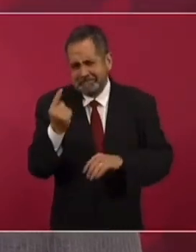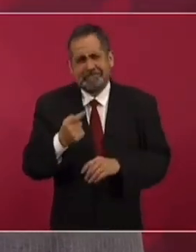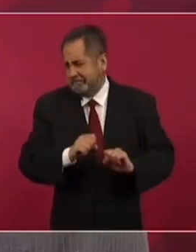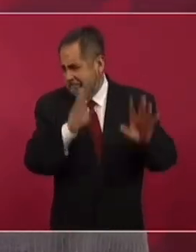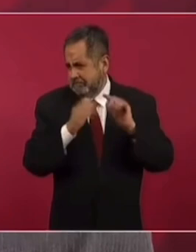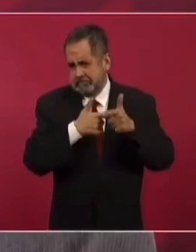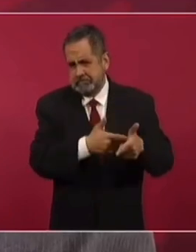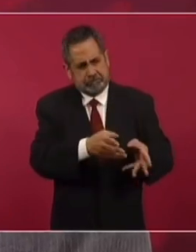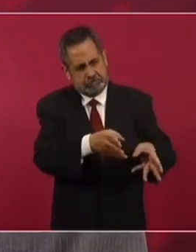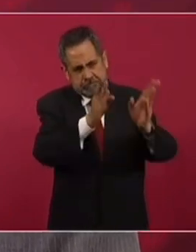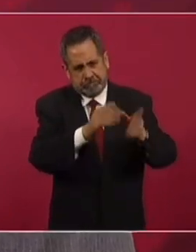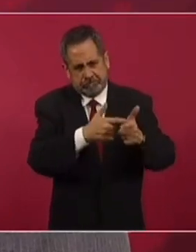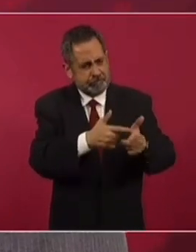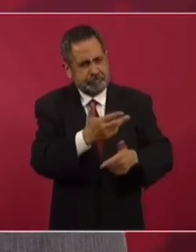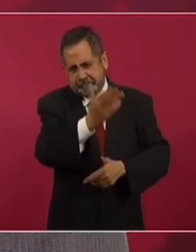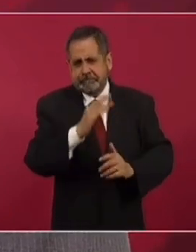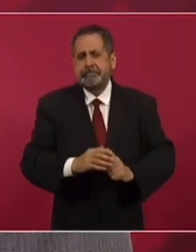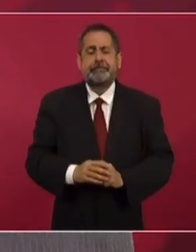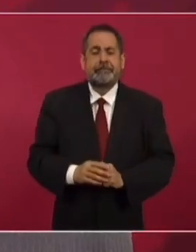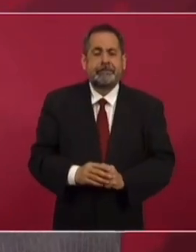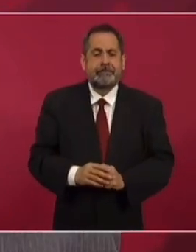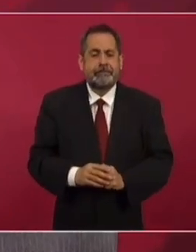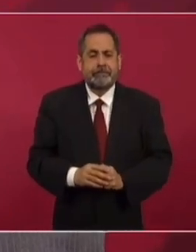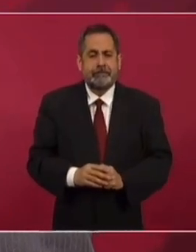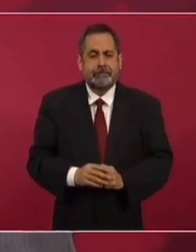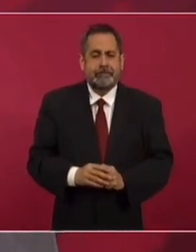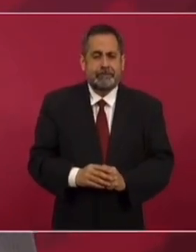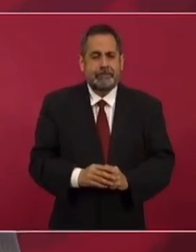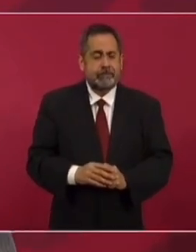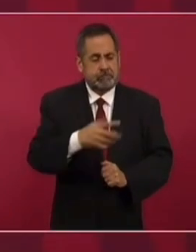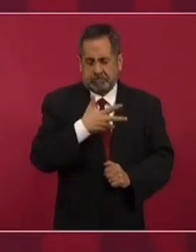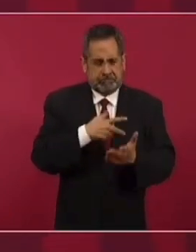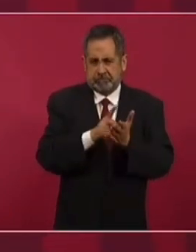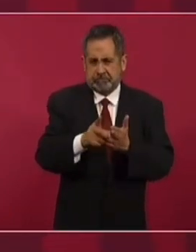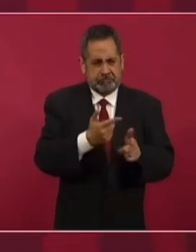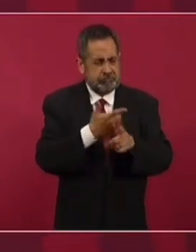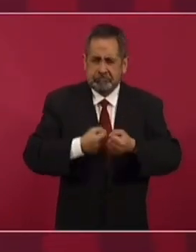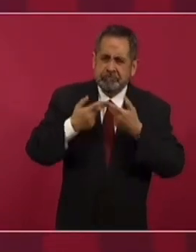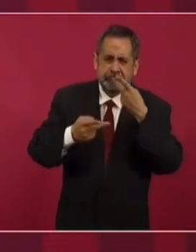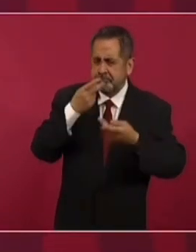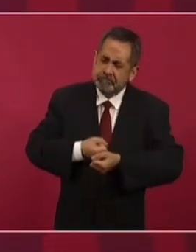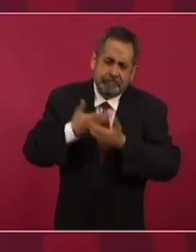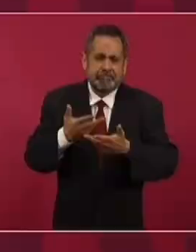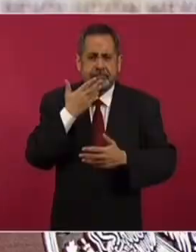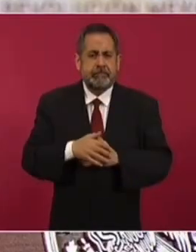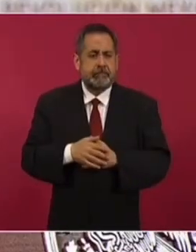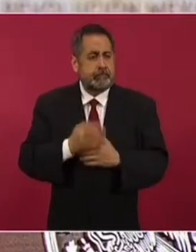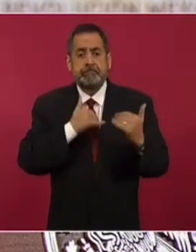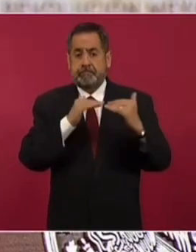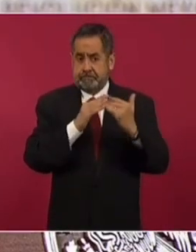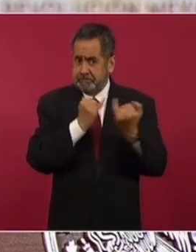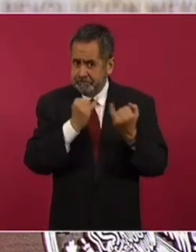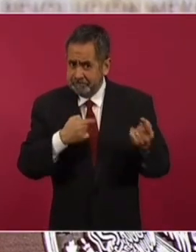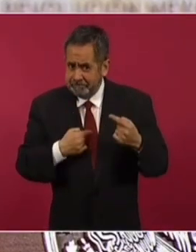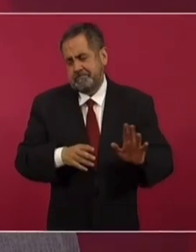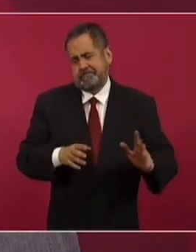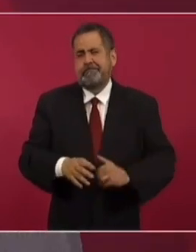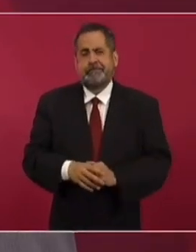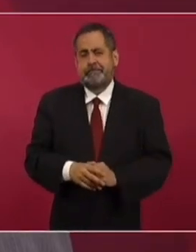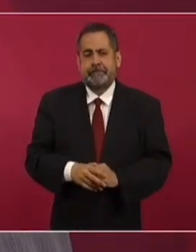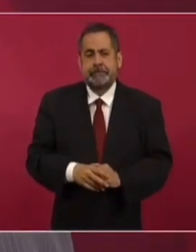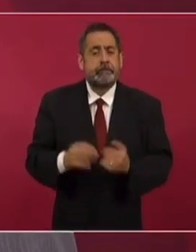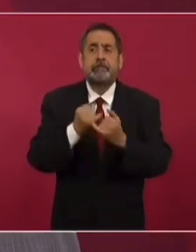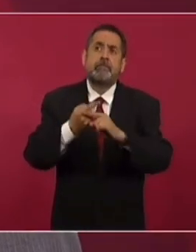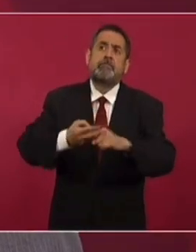O sea, que siga su camino. Tiene todo el derecho a expresarse, a manifestarse. No somos iguales